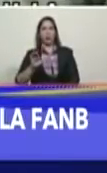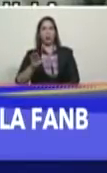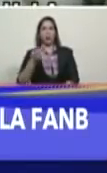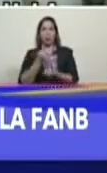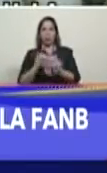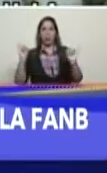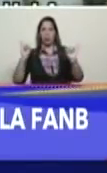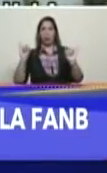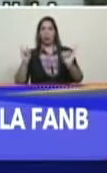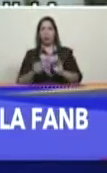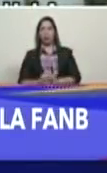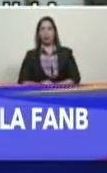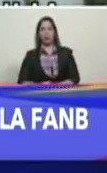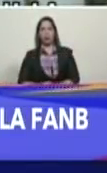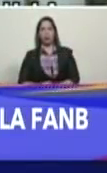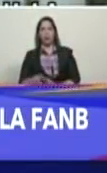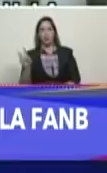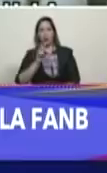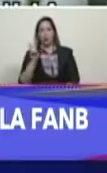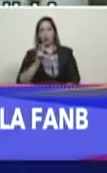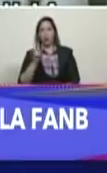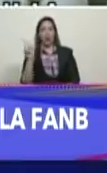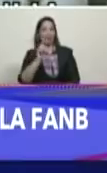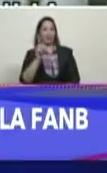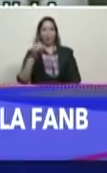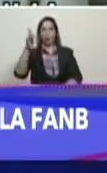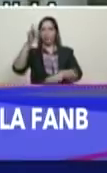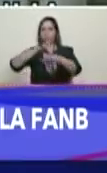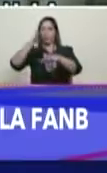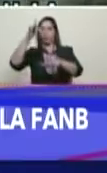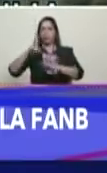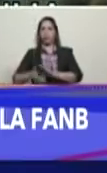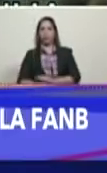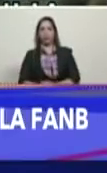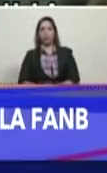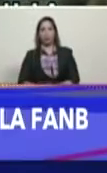Venezuela inexpugnable, intocable.